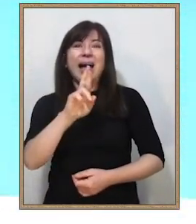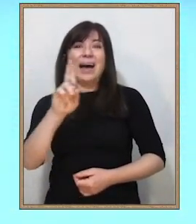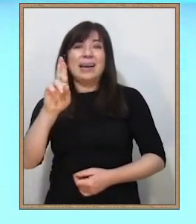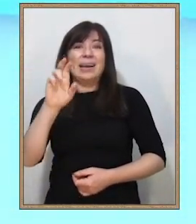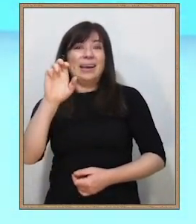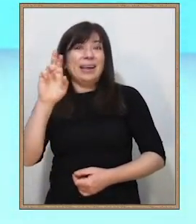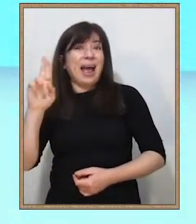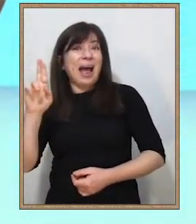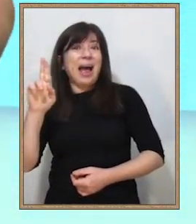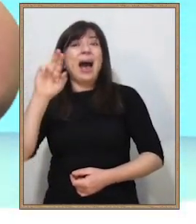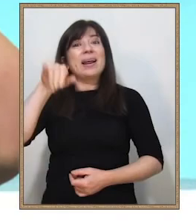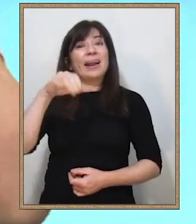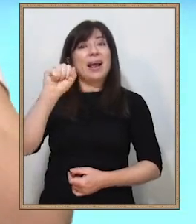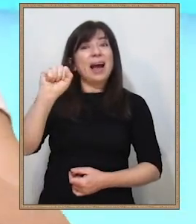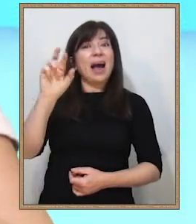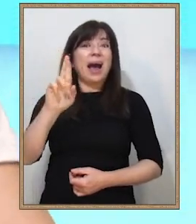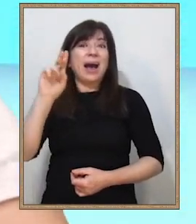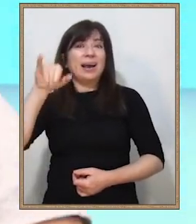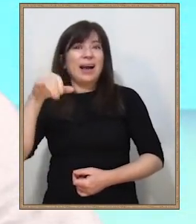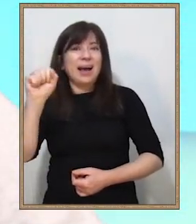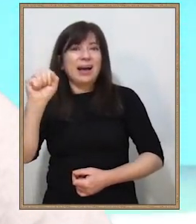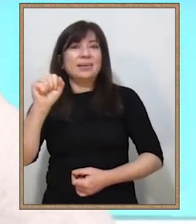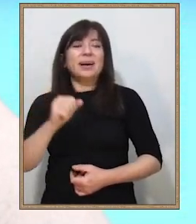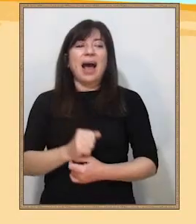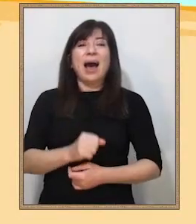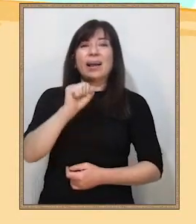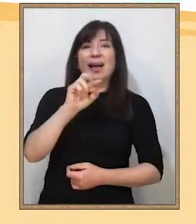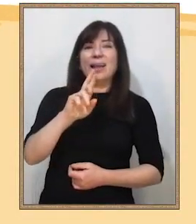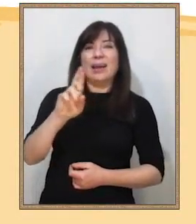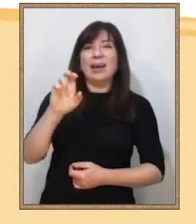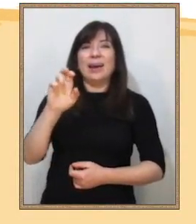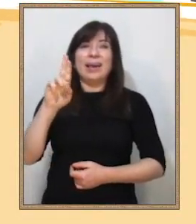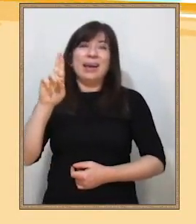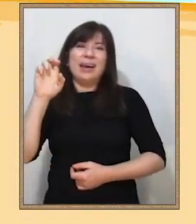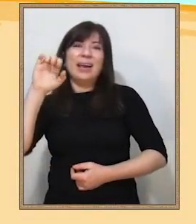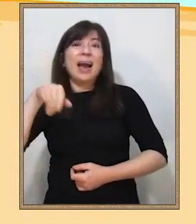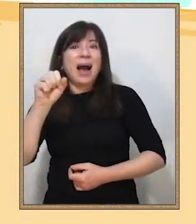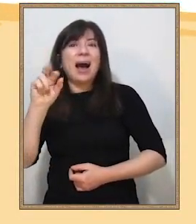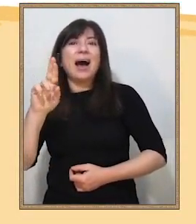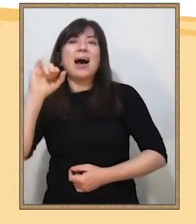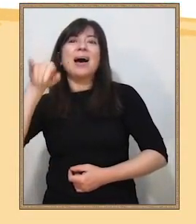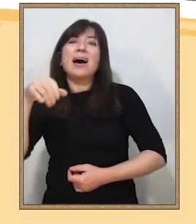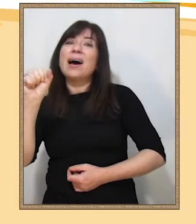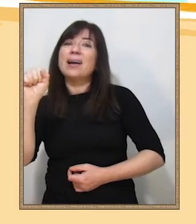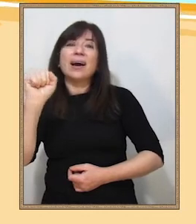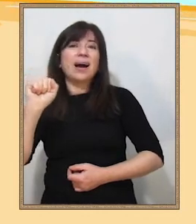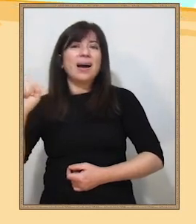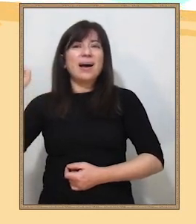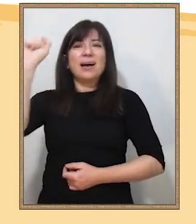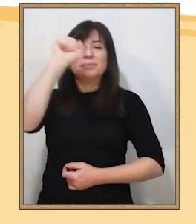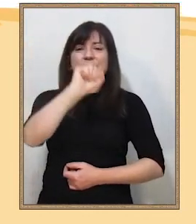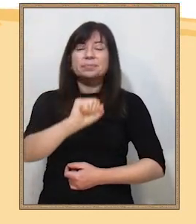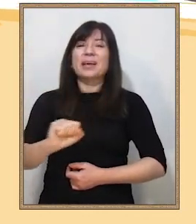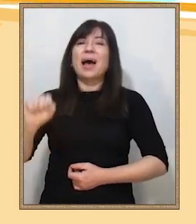Harere har har harere har har harere har har